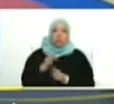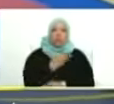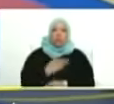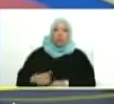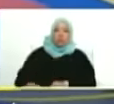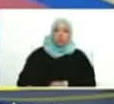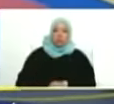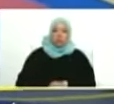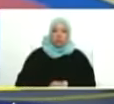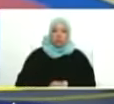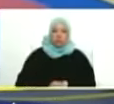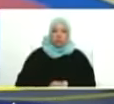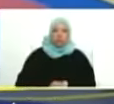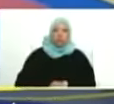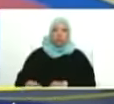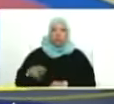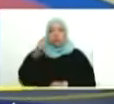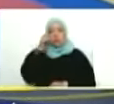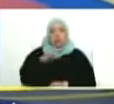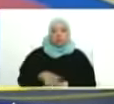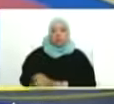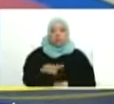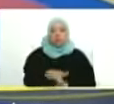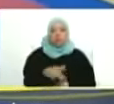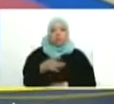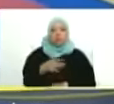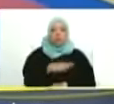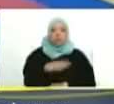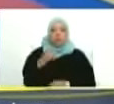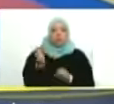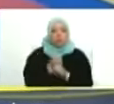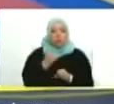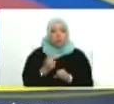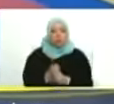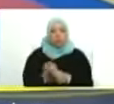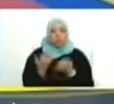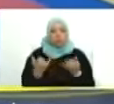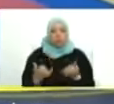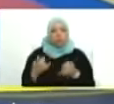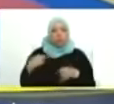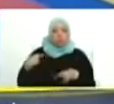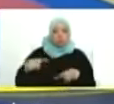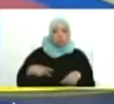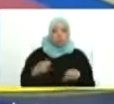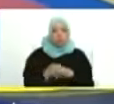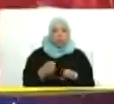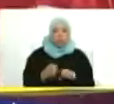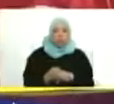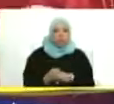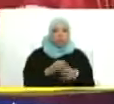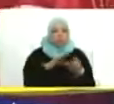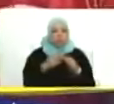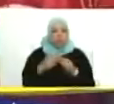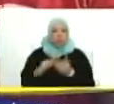presidente, un presidente pueblo, un presidente obrero, un presidente de a pie, un presidente